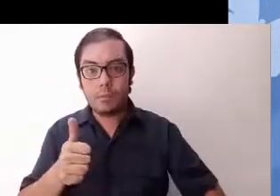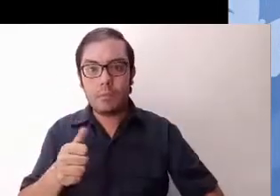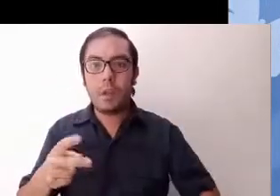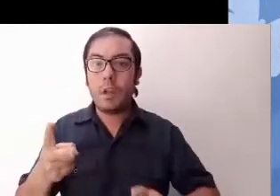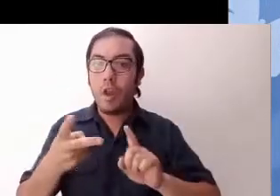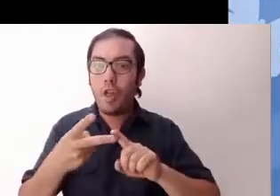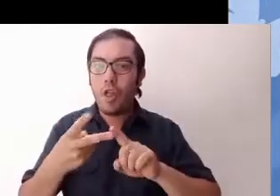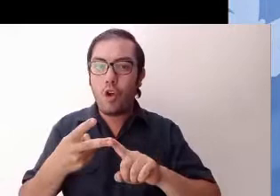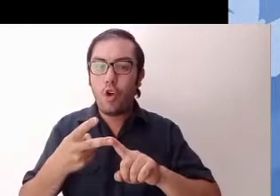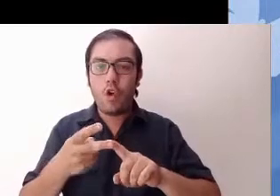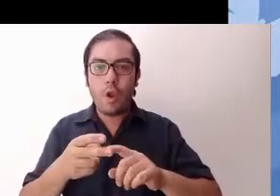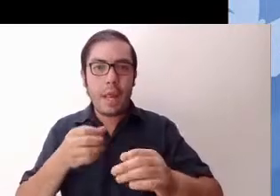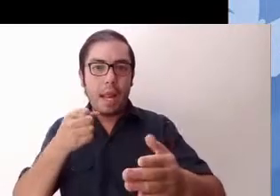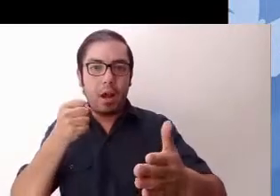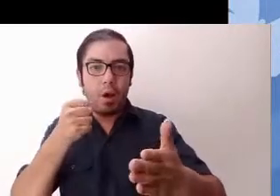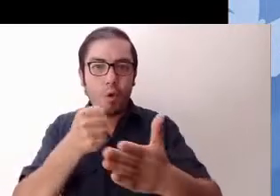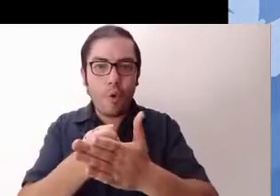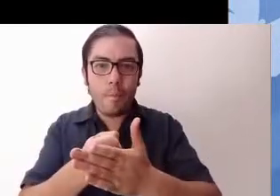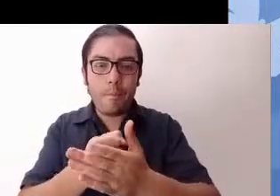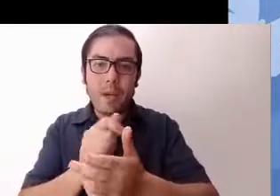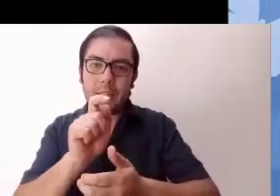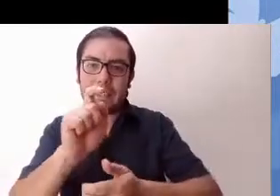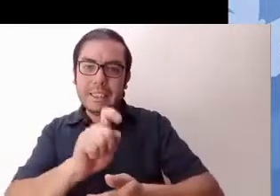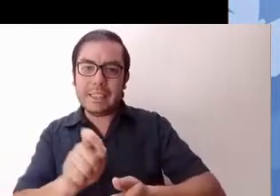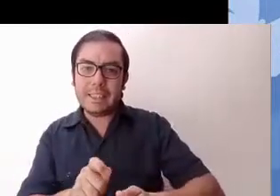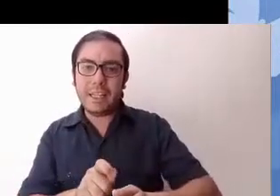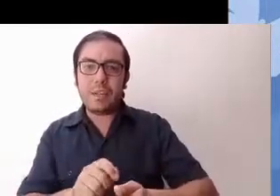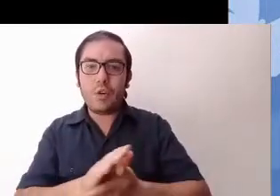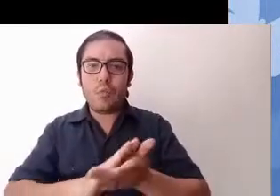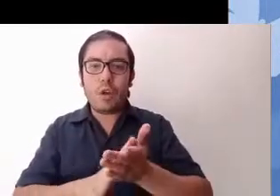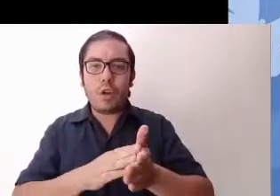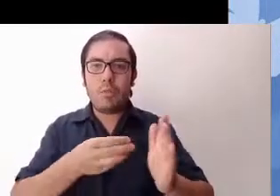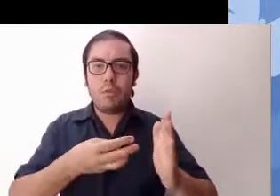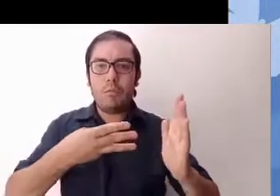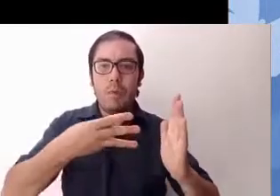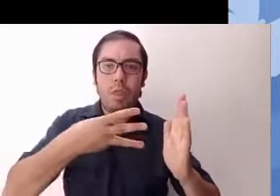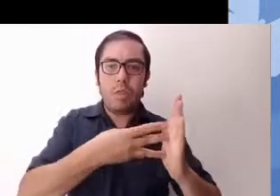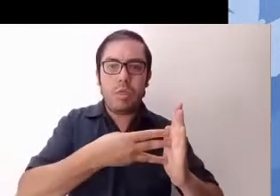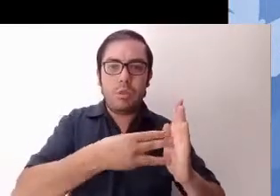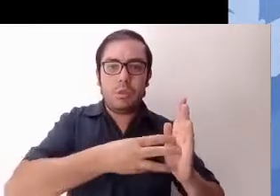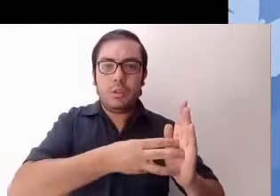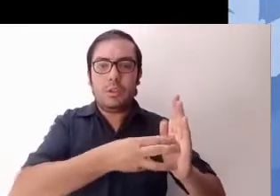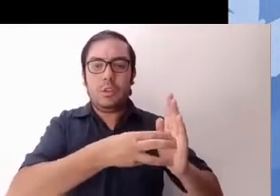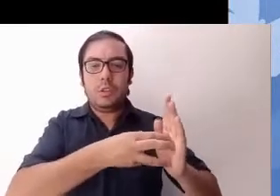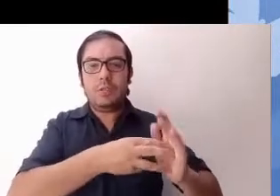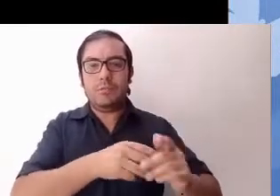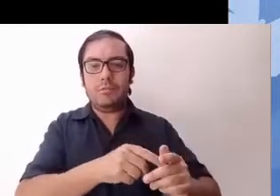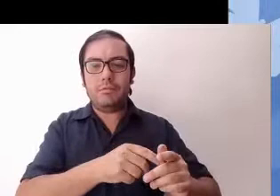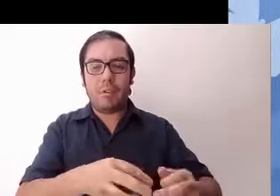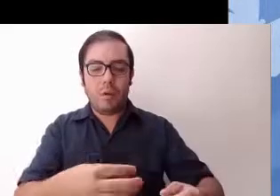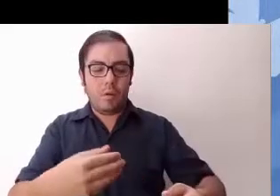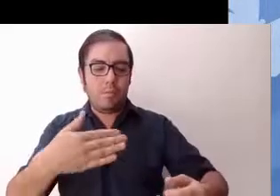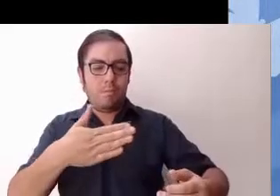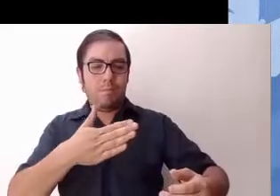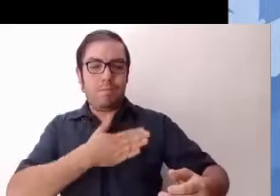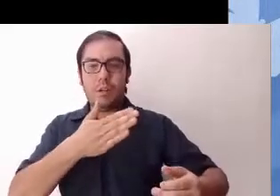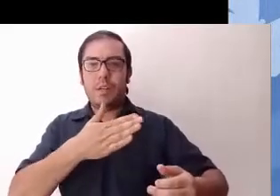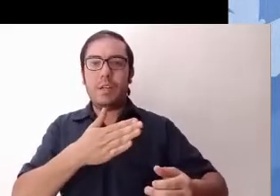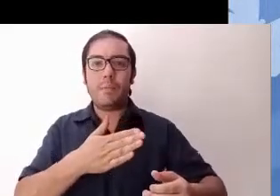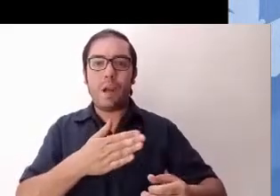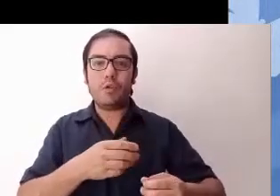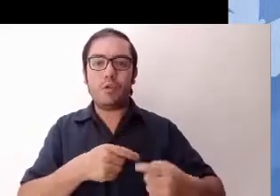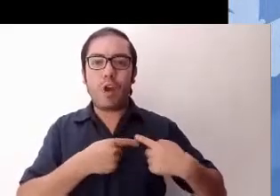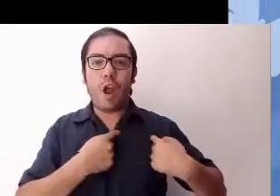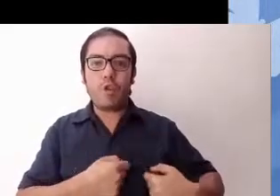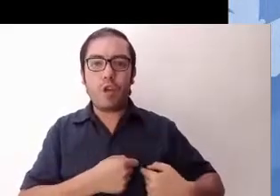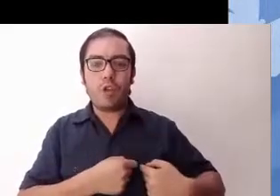corriente anexa a nuestro cuerpo que impacte al corazón lo va a resetear y lo puede dejar fibrilando o con un paro